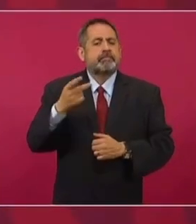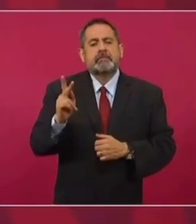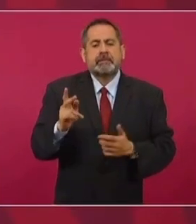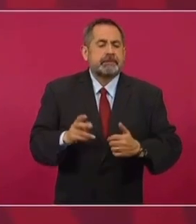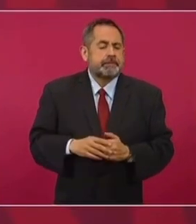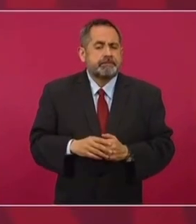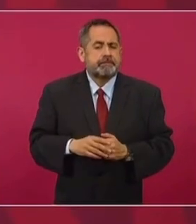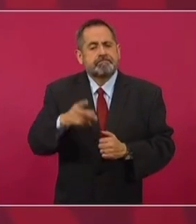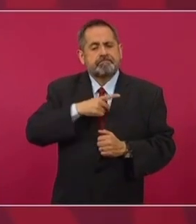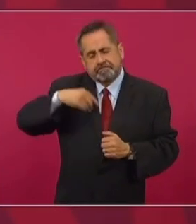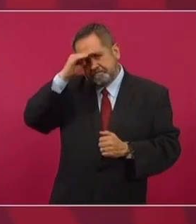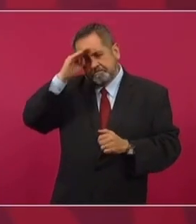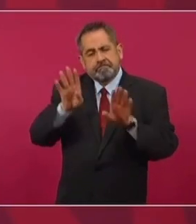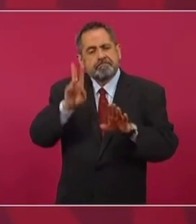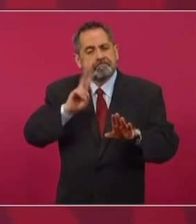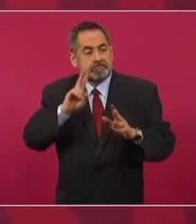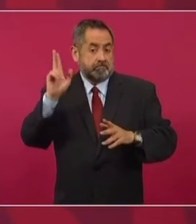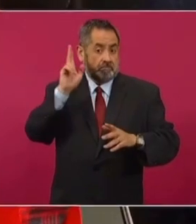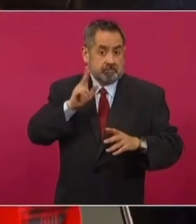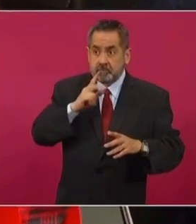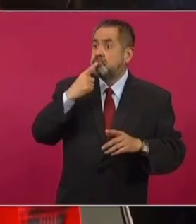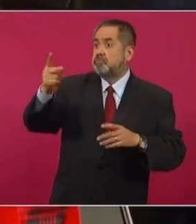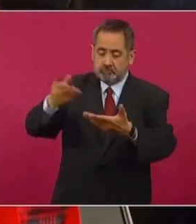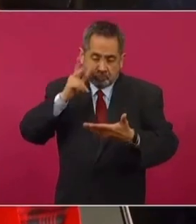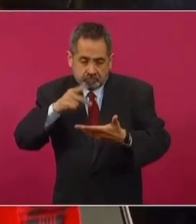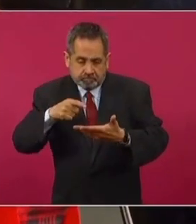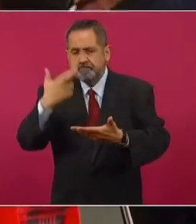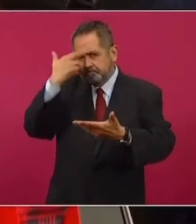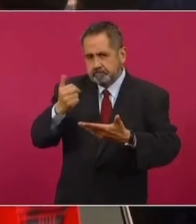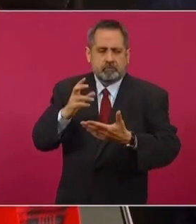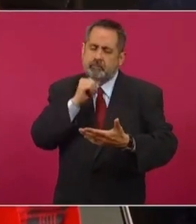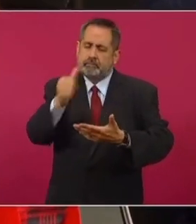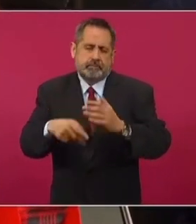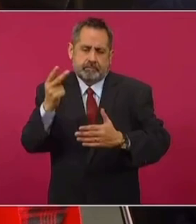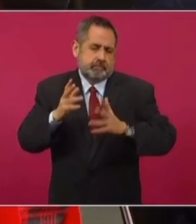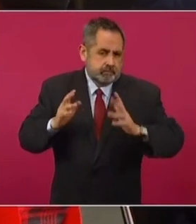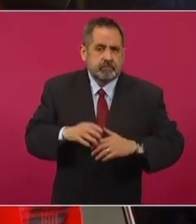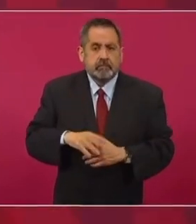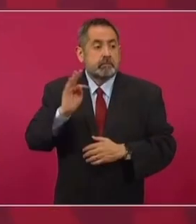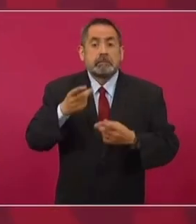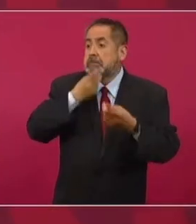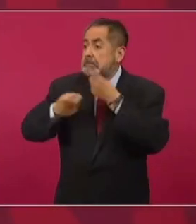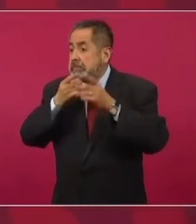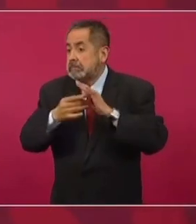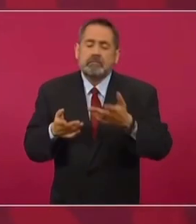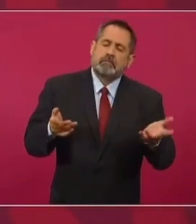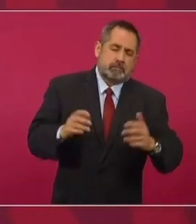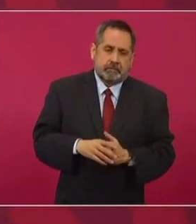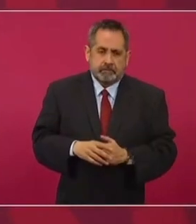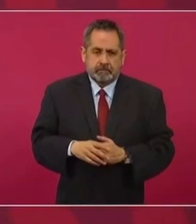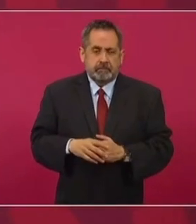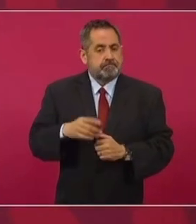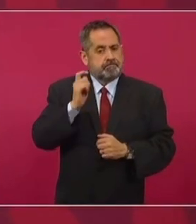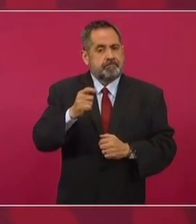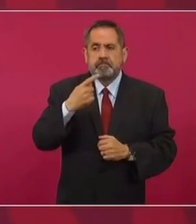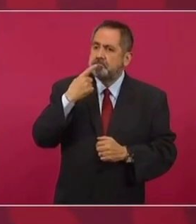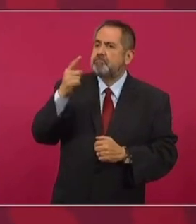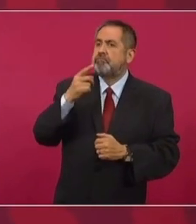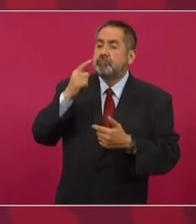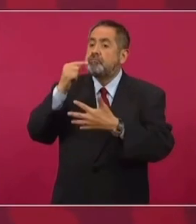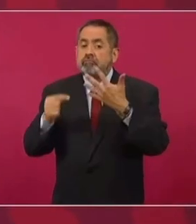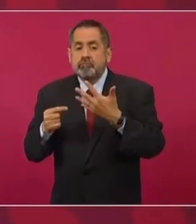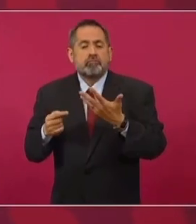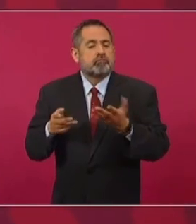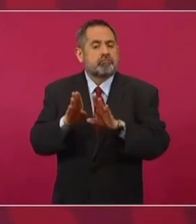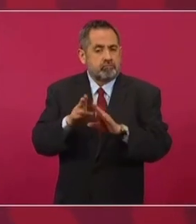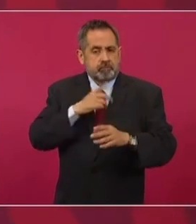Pero tenemos que ver si hay elementos, no hay elementos, ¿sí? Porque si nos vamos a eso, pues a la denuncia, pues son muchas,